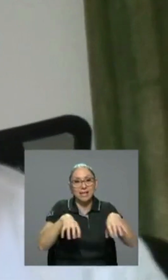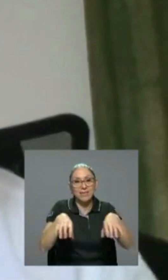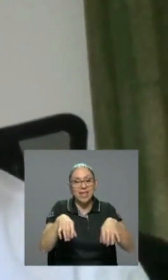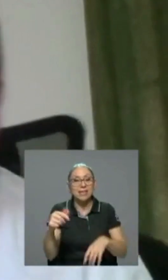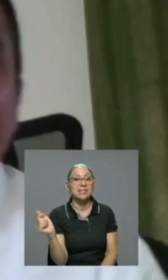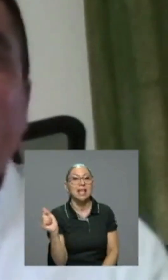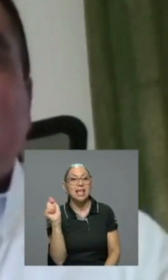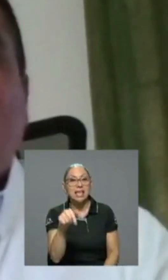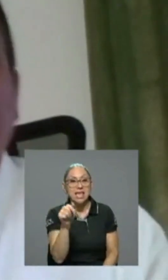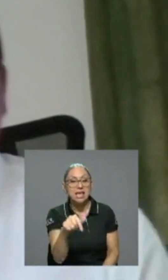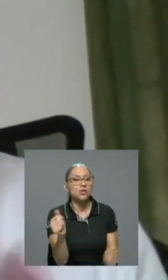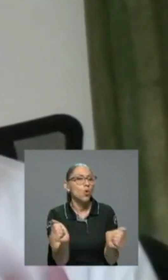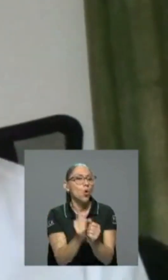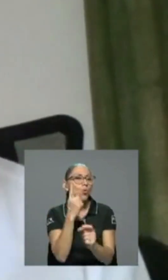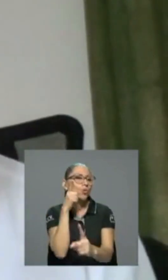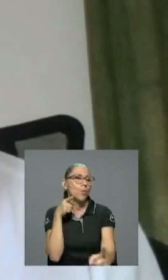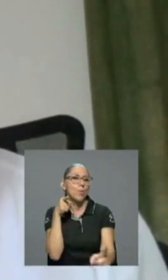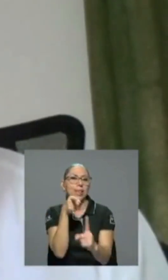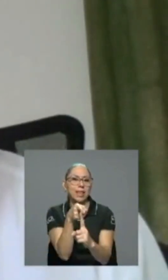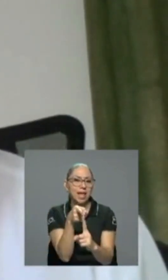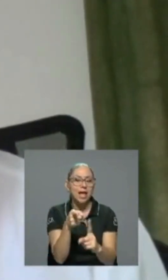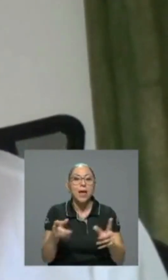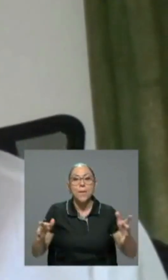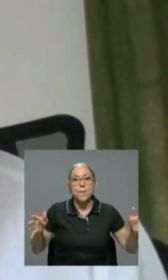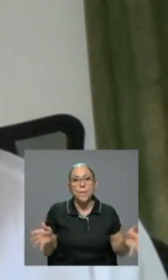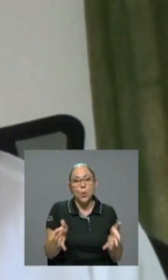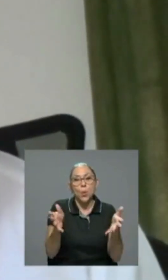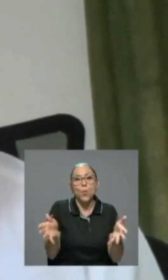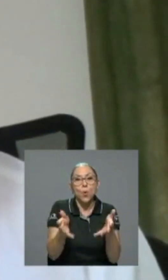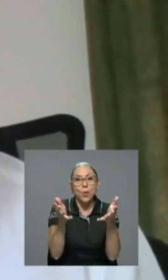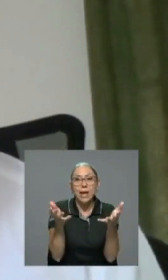con la intención de promover la